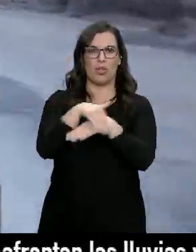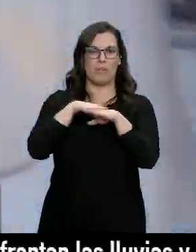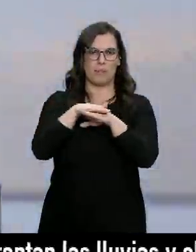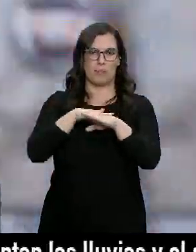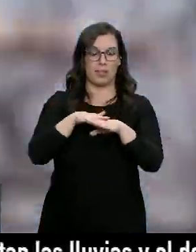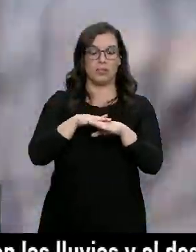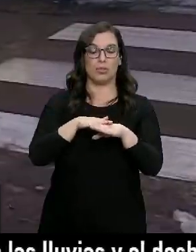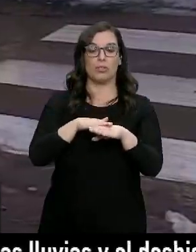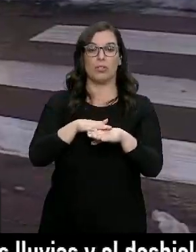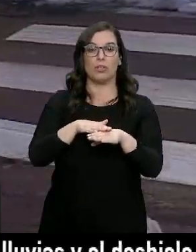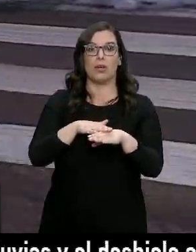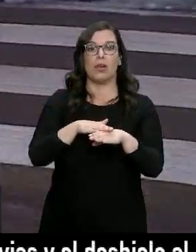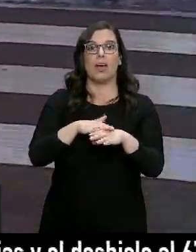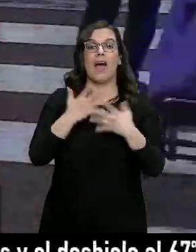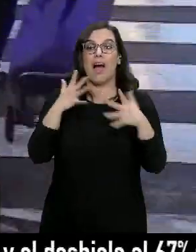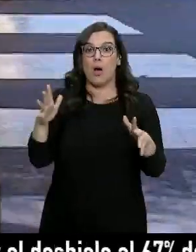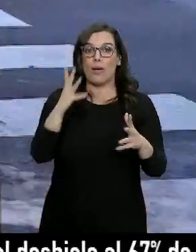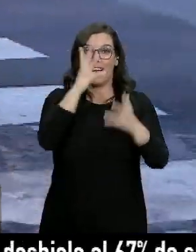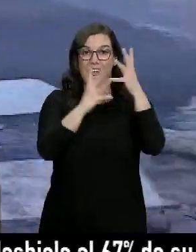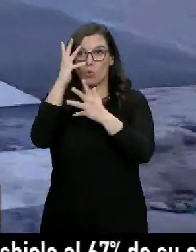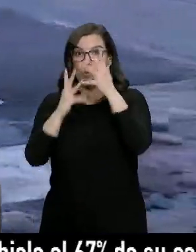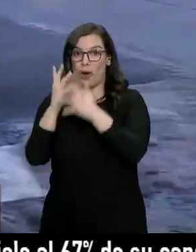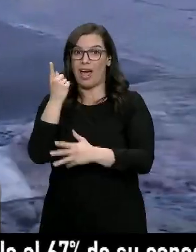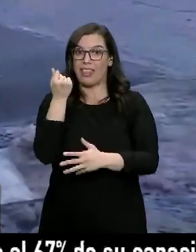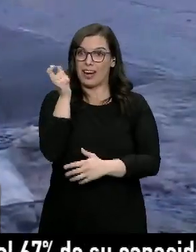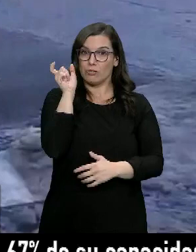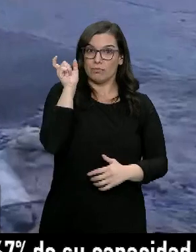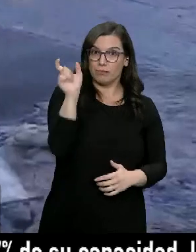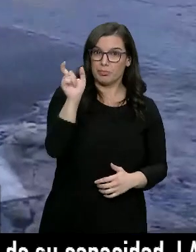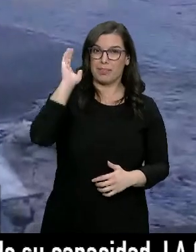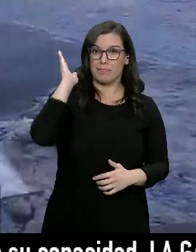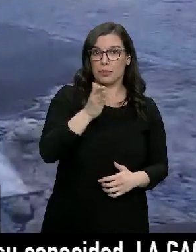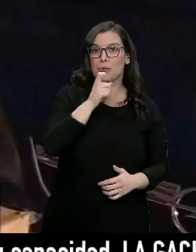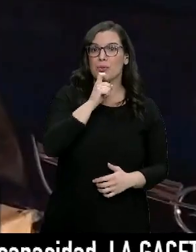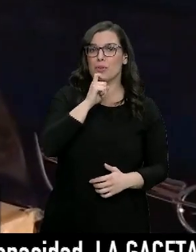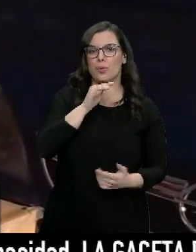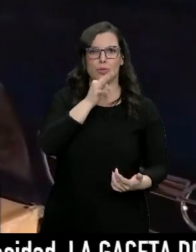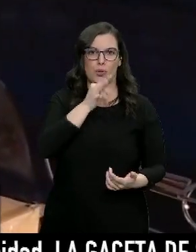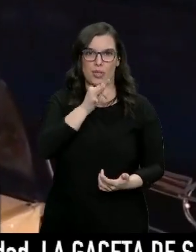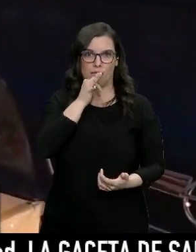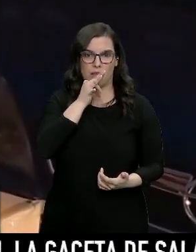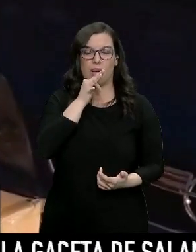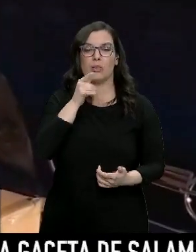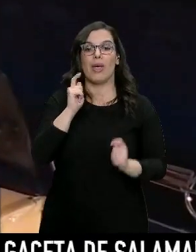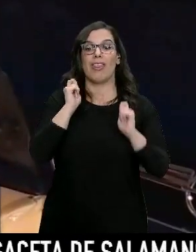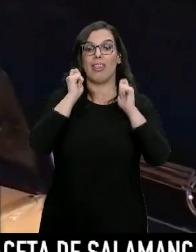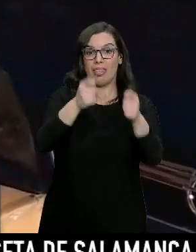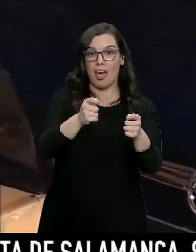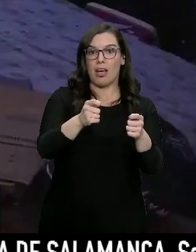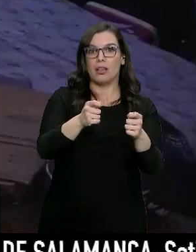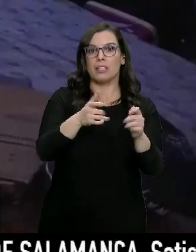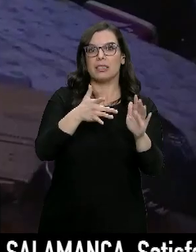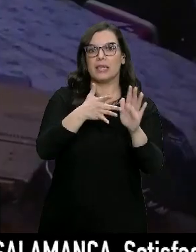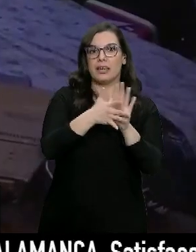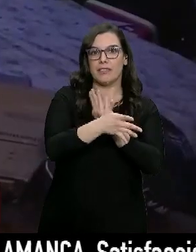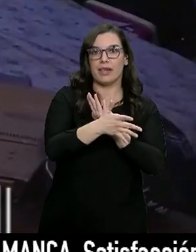Ministros, señalando que aún no han cuantificado con precisión la totalidad de los daños materiales y personales y que esta declaración no